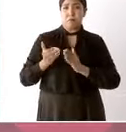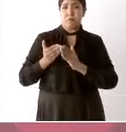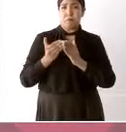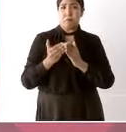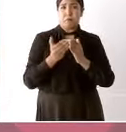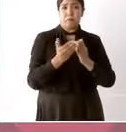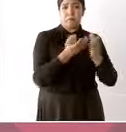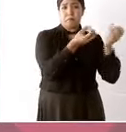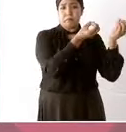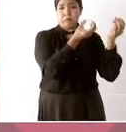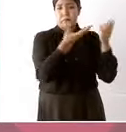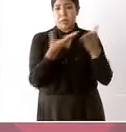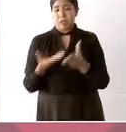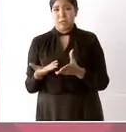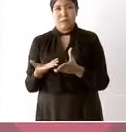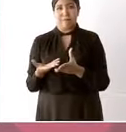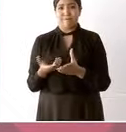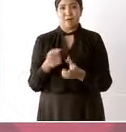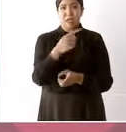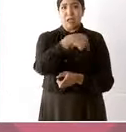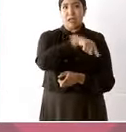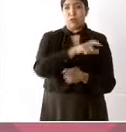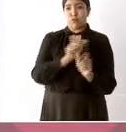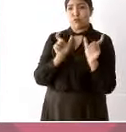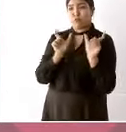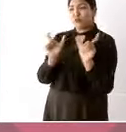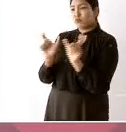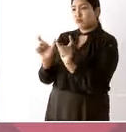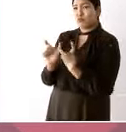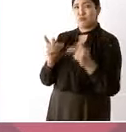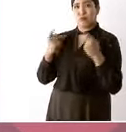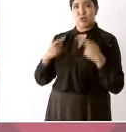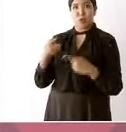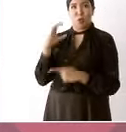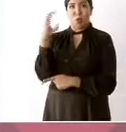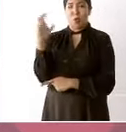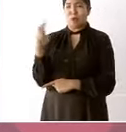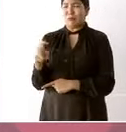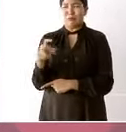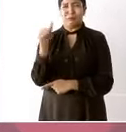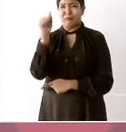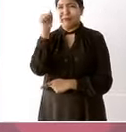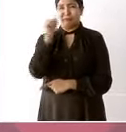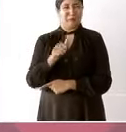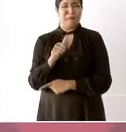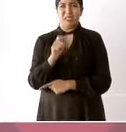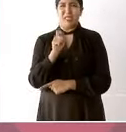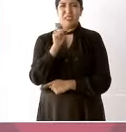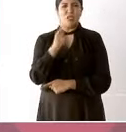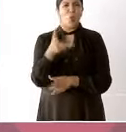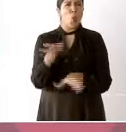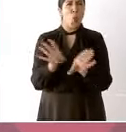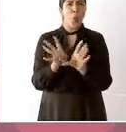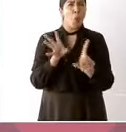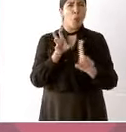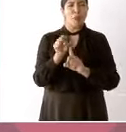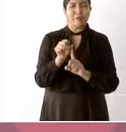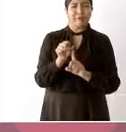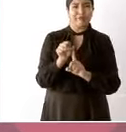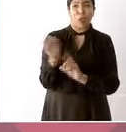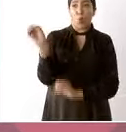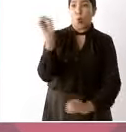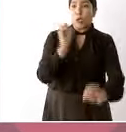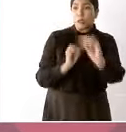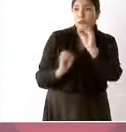tema de seguridad. Le informo que gracias a la coordinación que hemos tenido con las